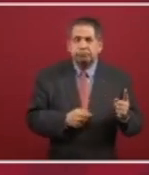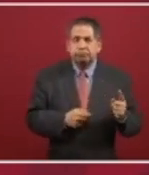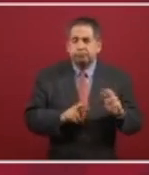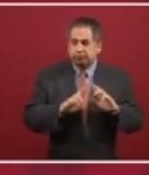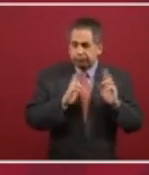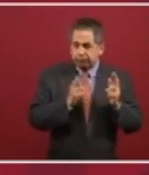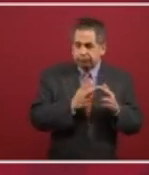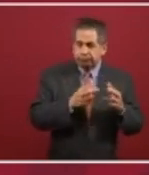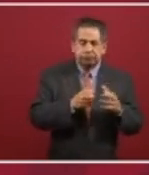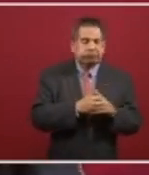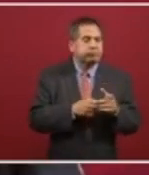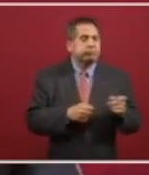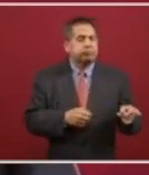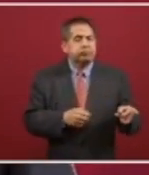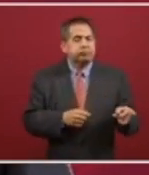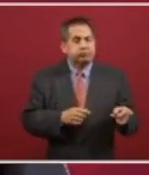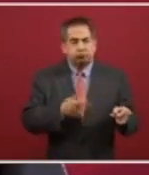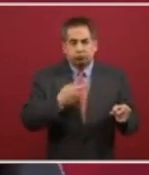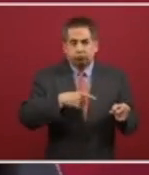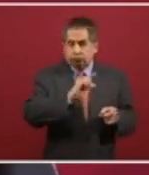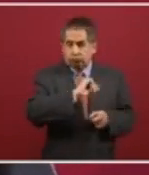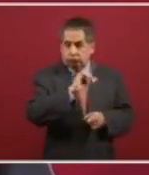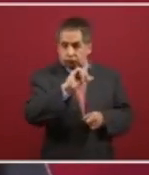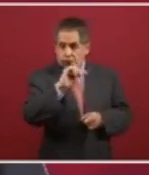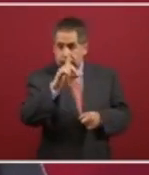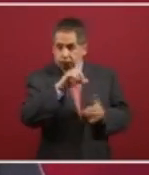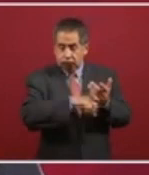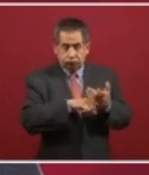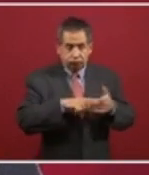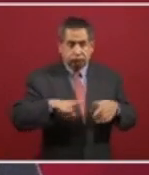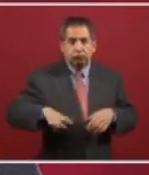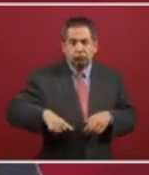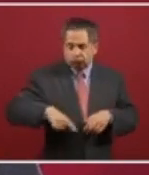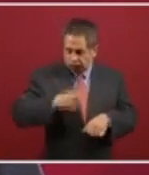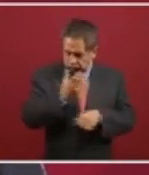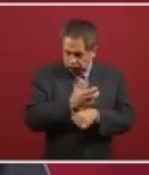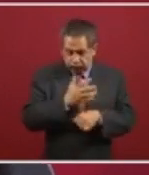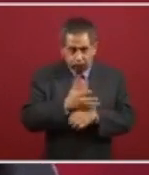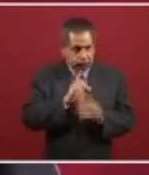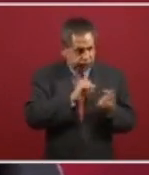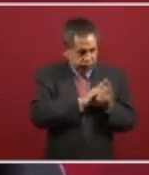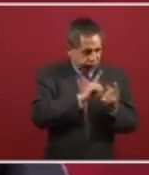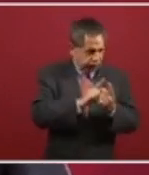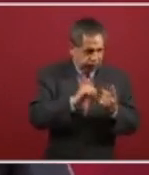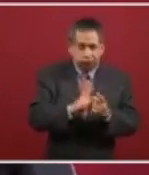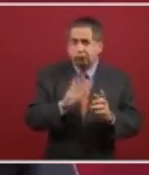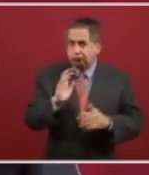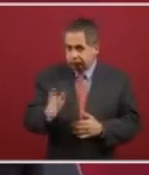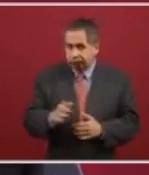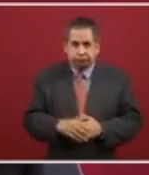con funcionarios públicos del gobierno de Estados Unidos, y